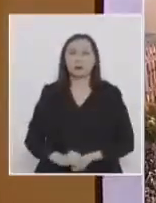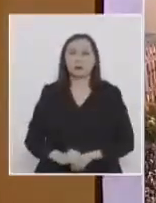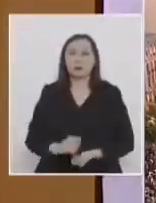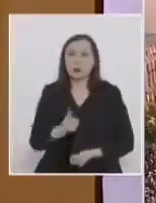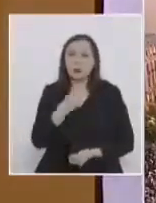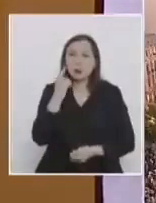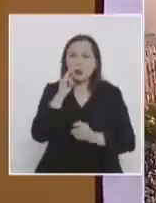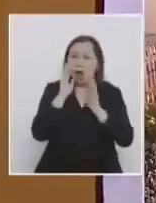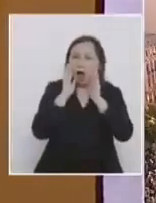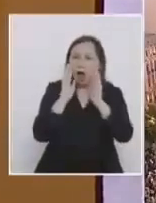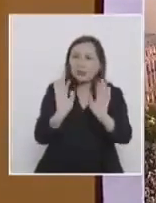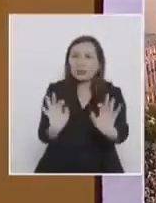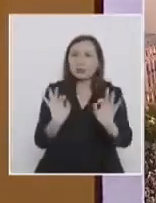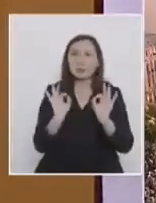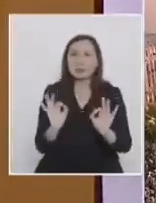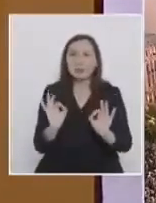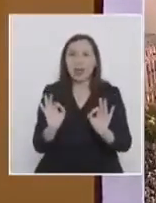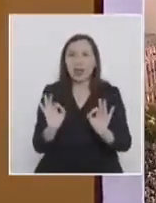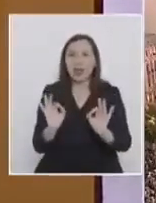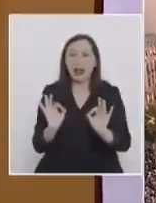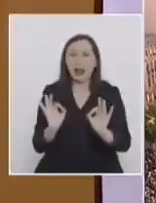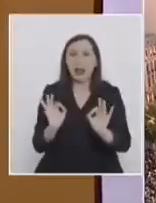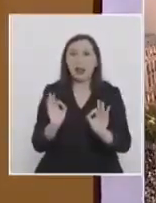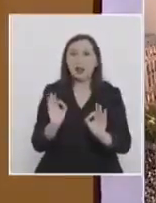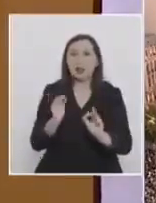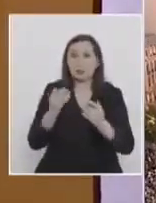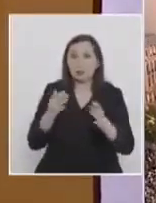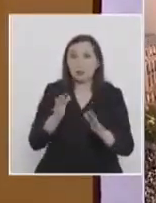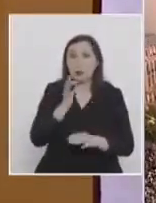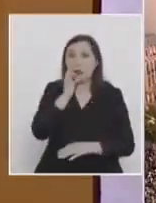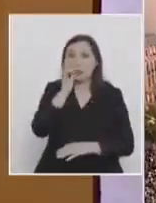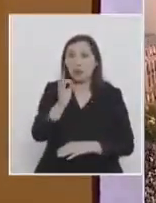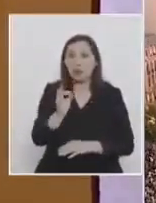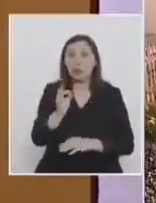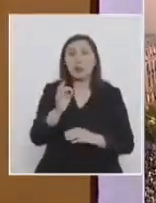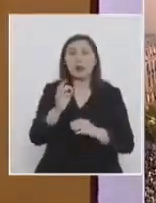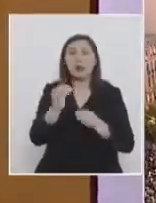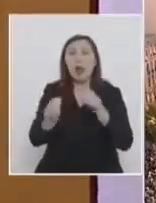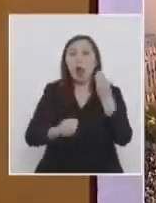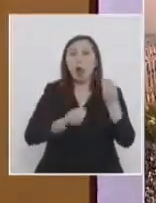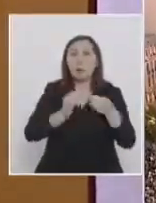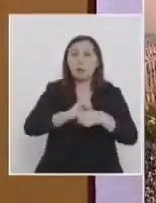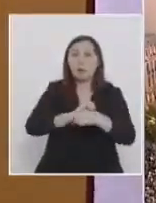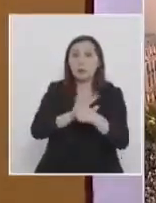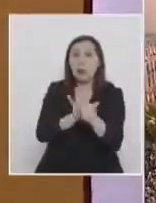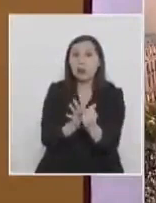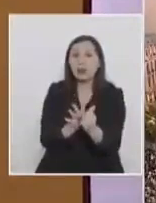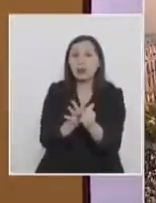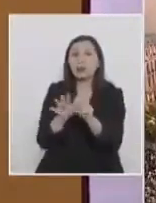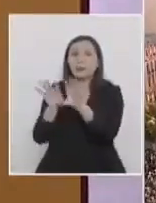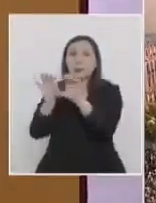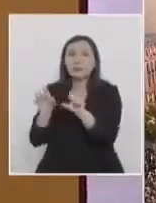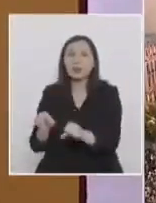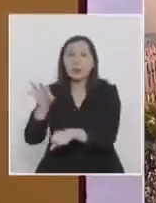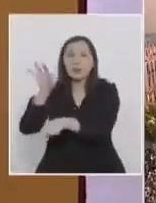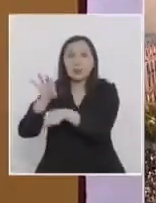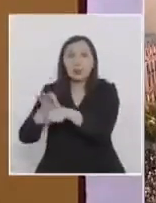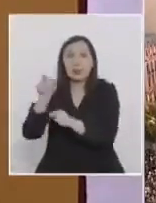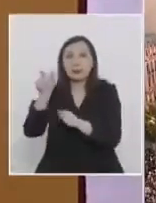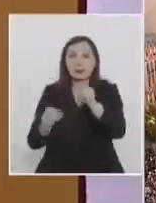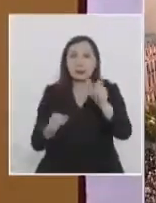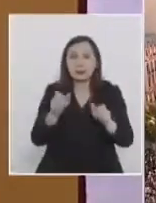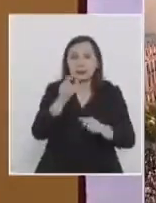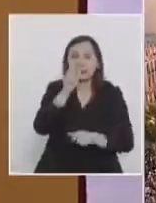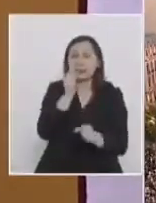Pondremos especial atención, como he señalado, a los efectos que la pandemia ha tenido sobre el sistema de salud, sobre los